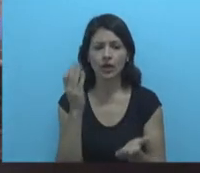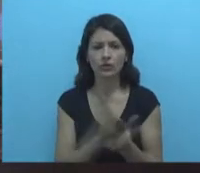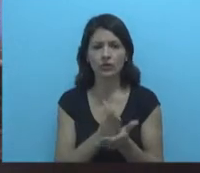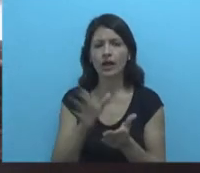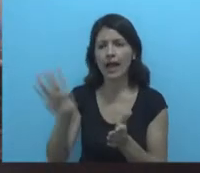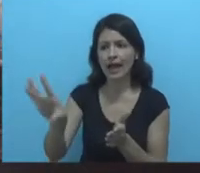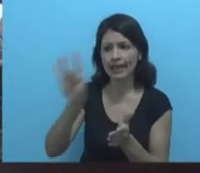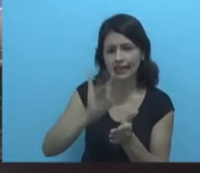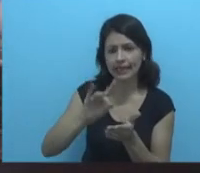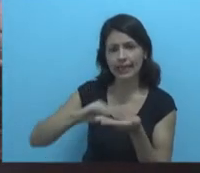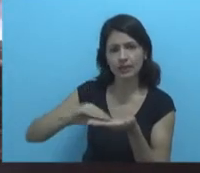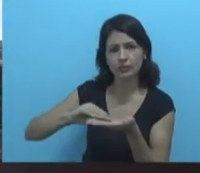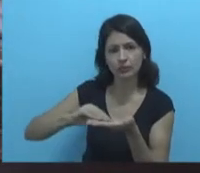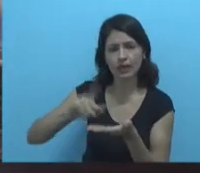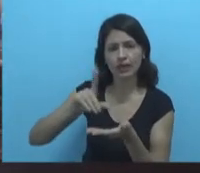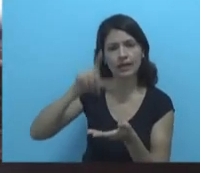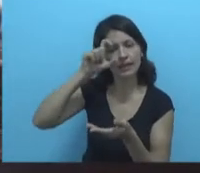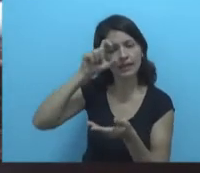Catalini.